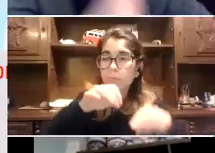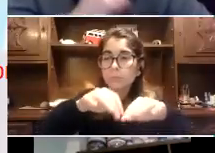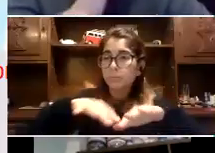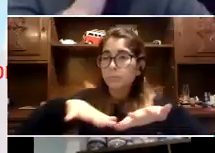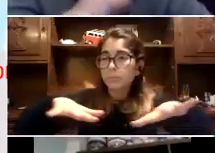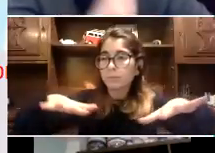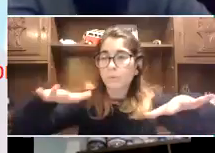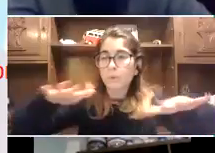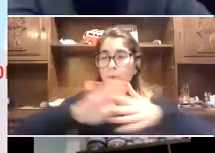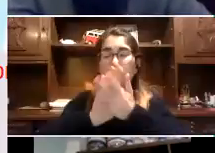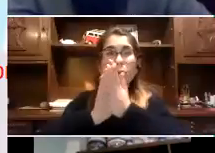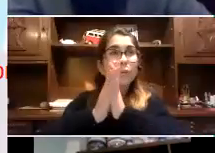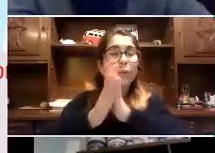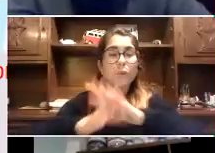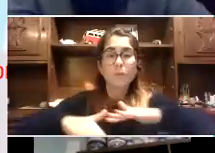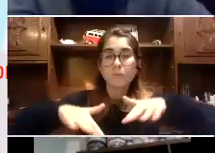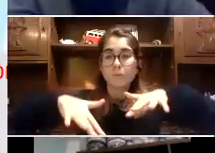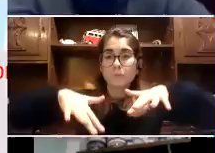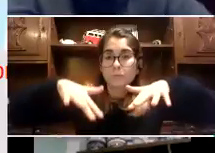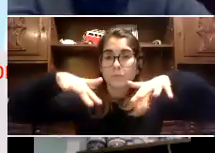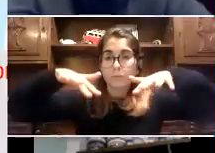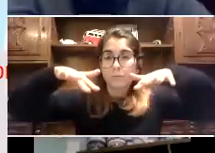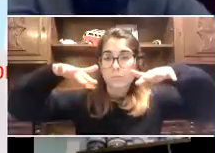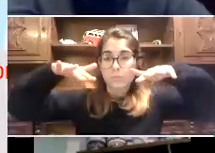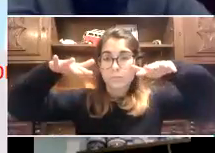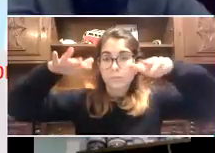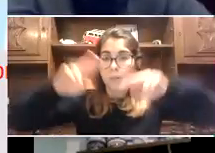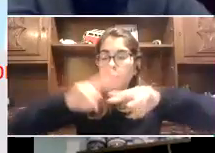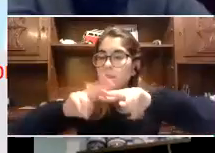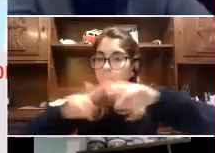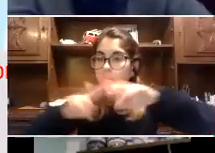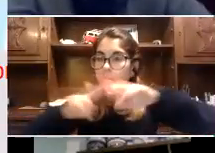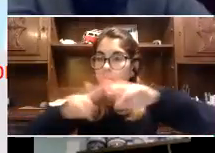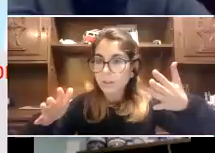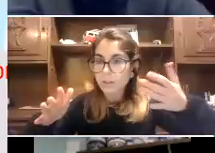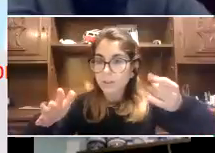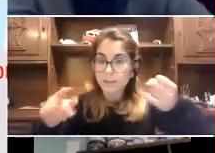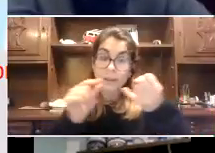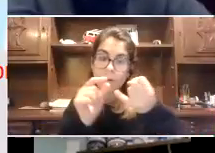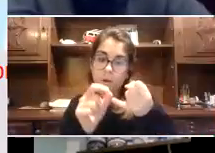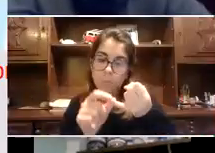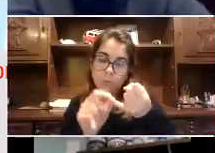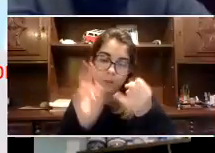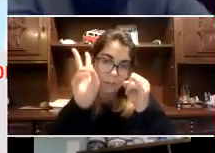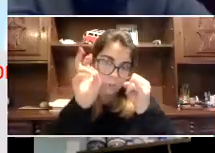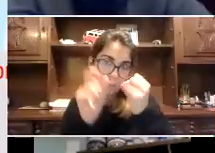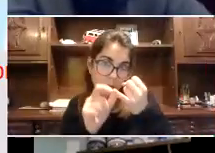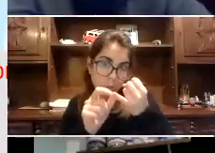Al llenar de arroz la habitación en la cual estamos, lo que estamos haciendo es llenar de arroz esta punta de nuestro dedo índice.